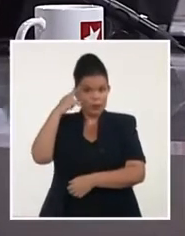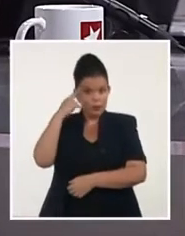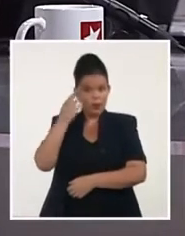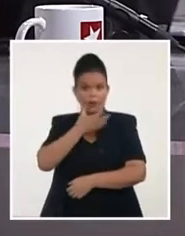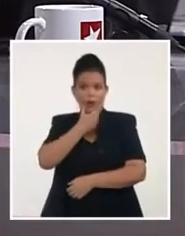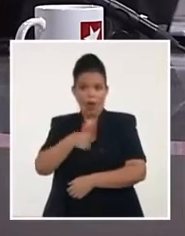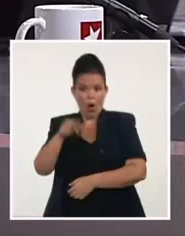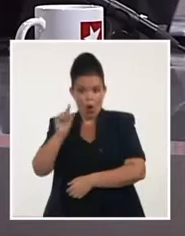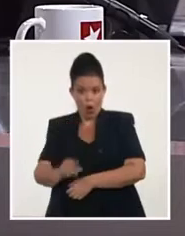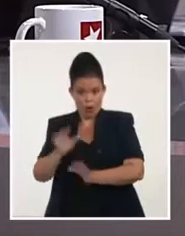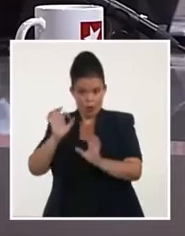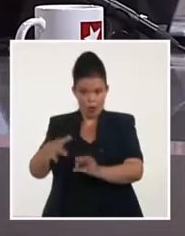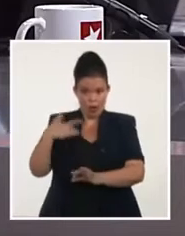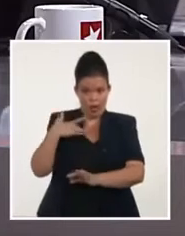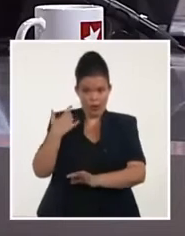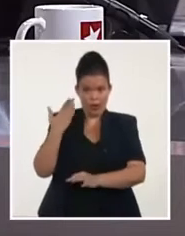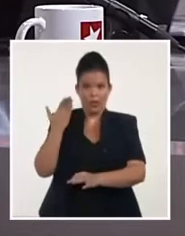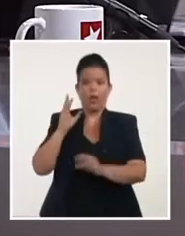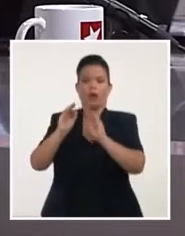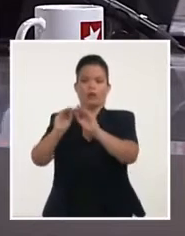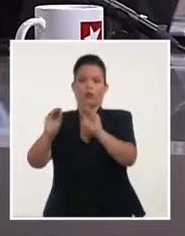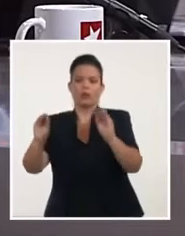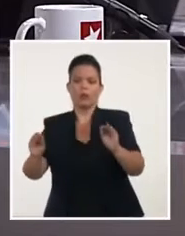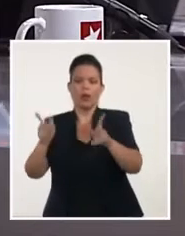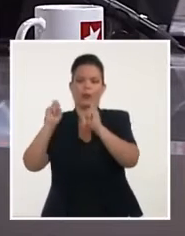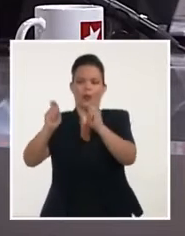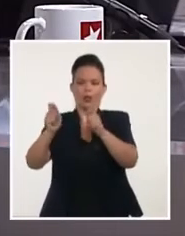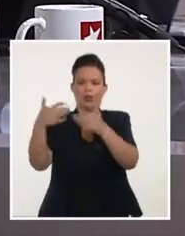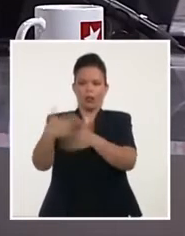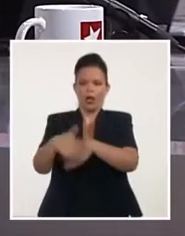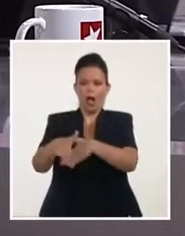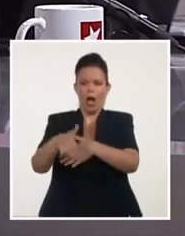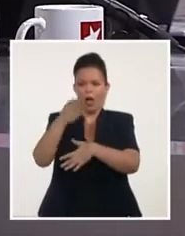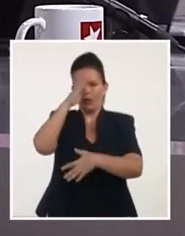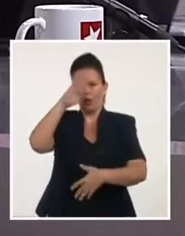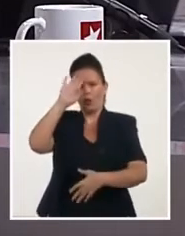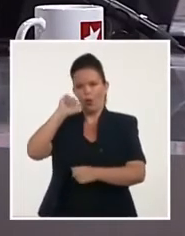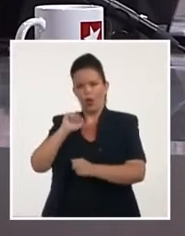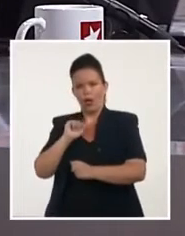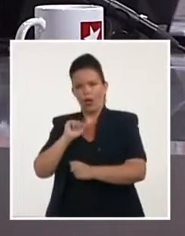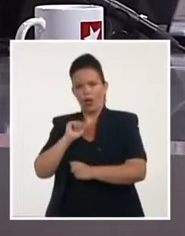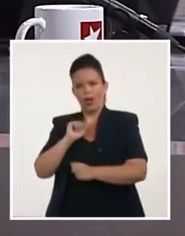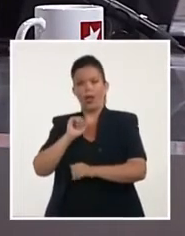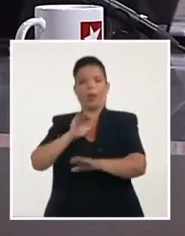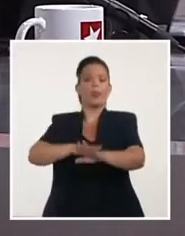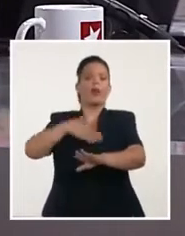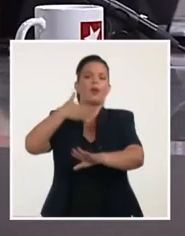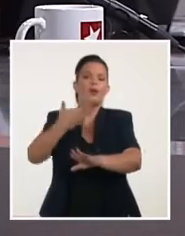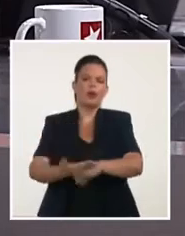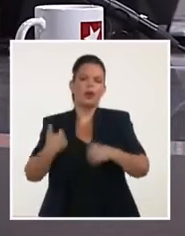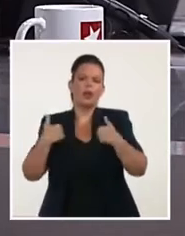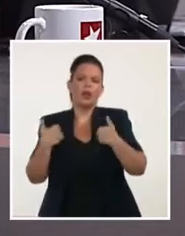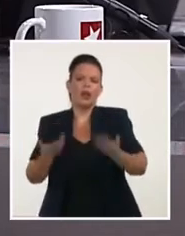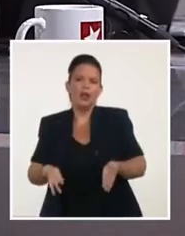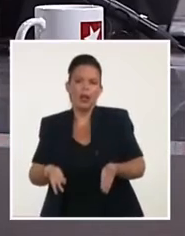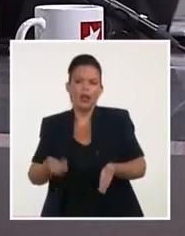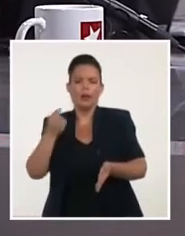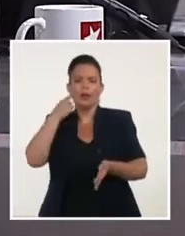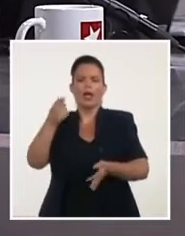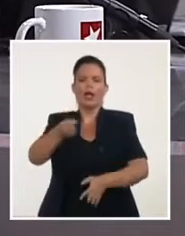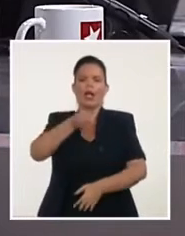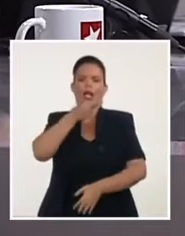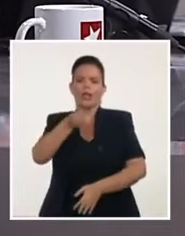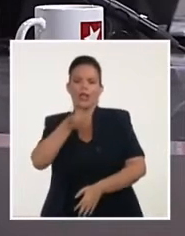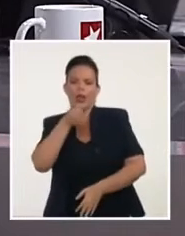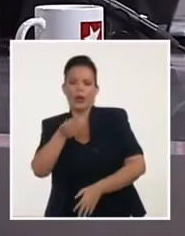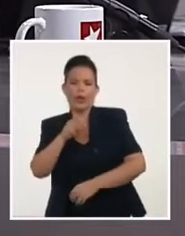a las manifestaciones en Cuba, de pronto es el experto al que entrevista, o lo mismo TV Azteca en México, que NTN 24